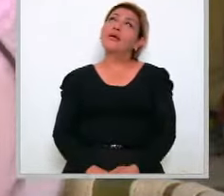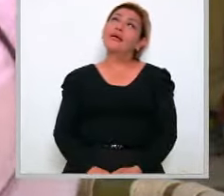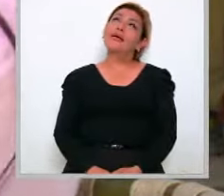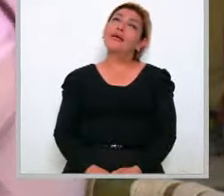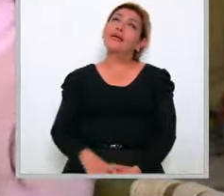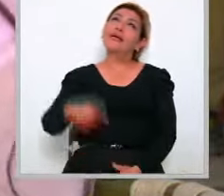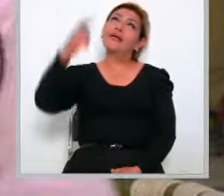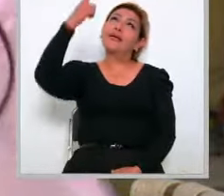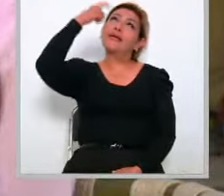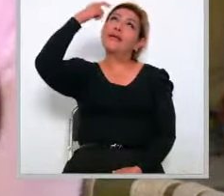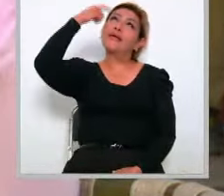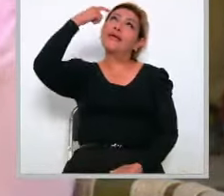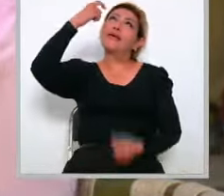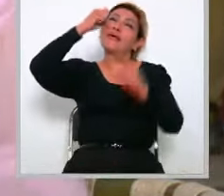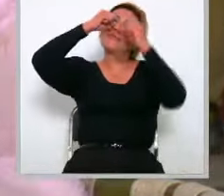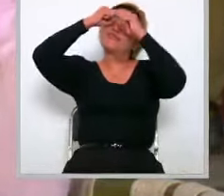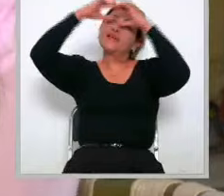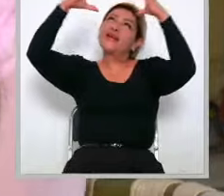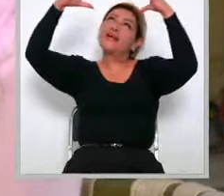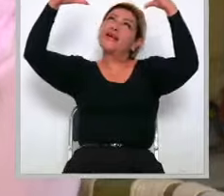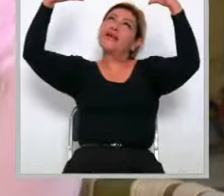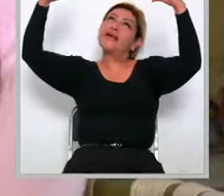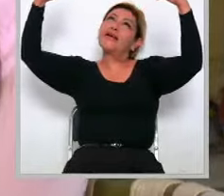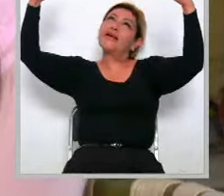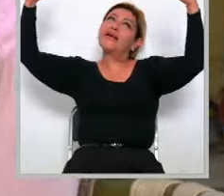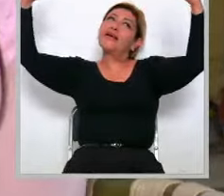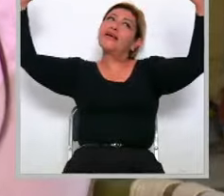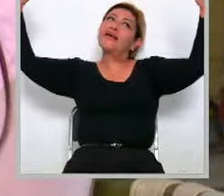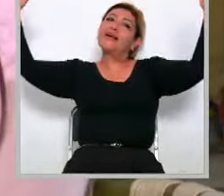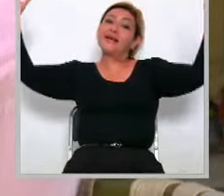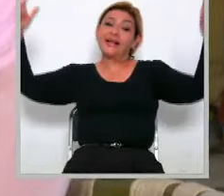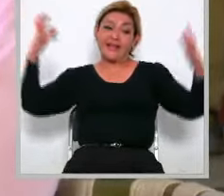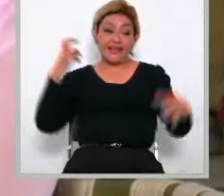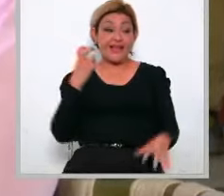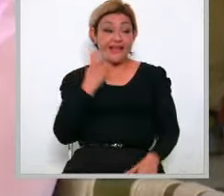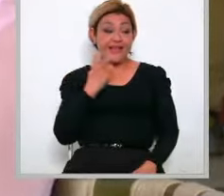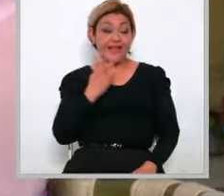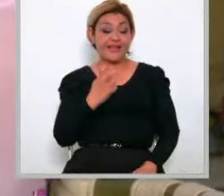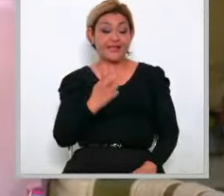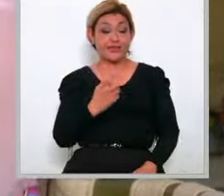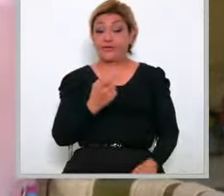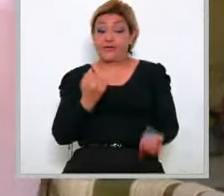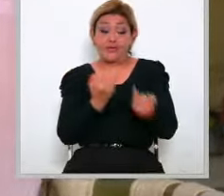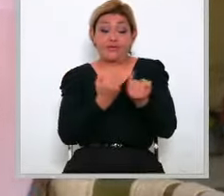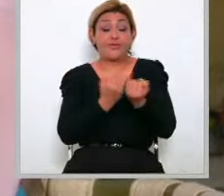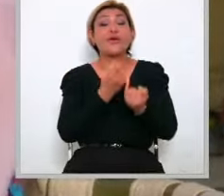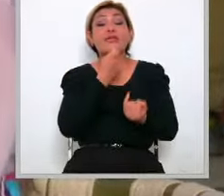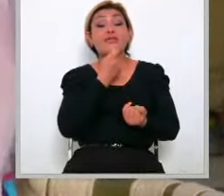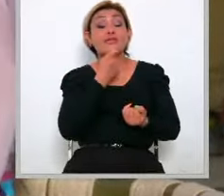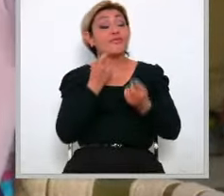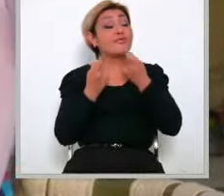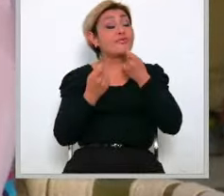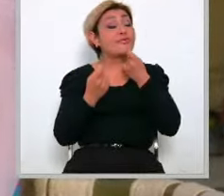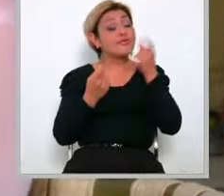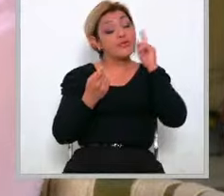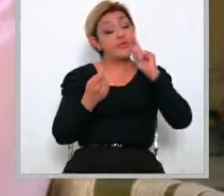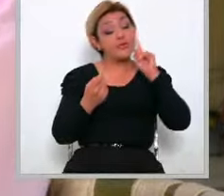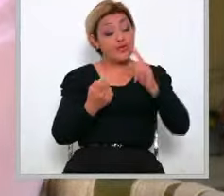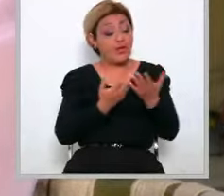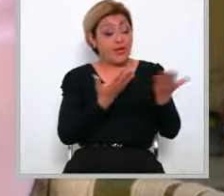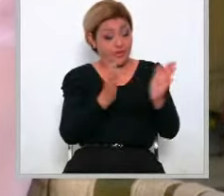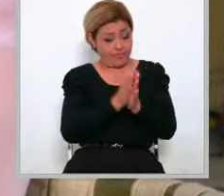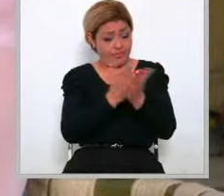de que vamos a leer un cuento, sino que ellos mismos que empiecen a agarrar un libro y que se pongan a leer. Comentarte hoy que pues